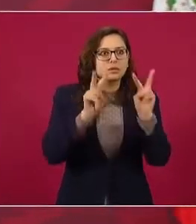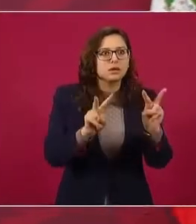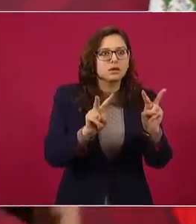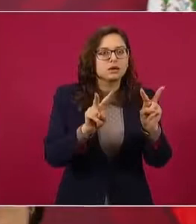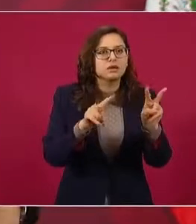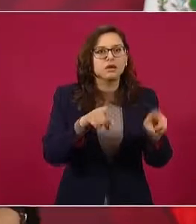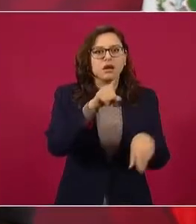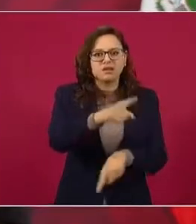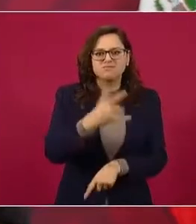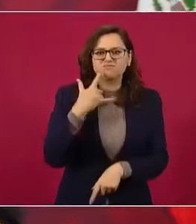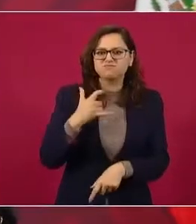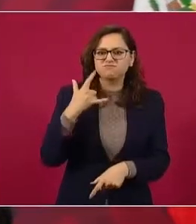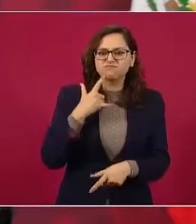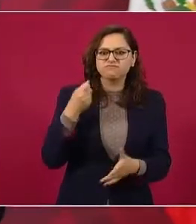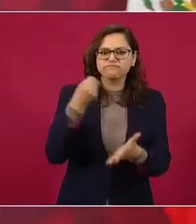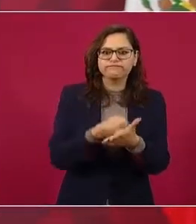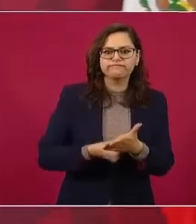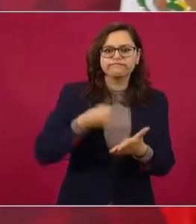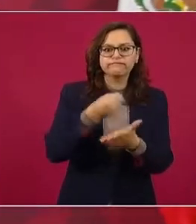cárcel.